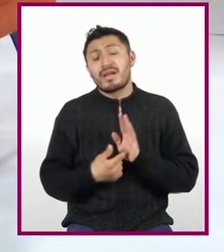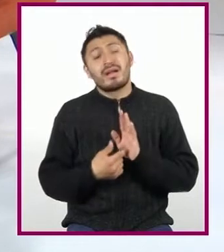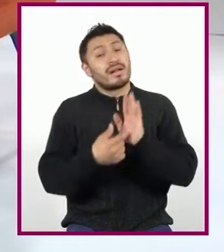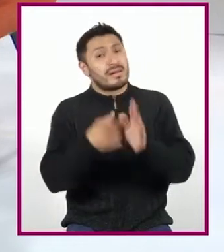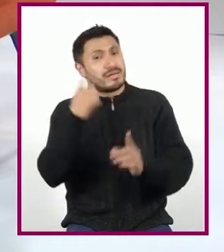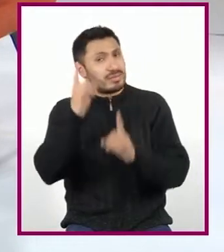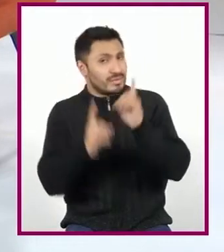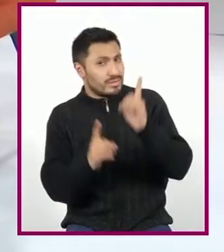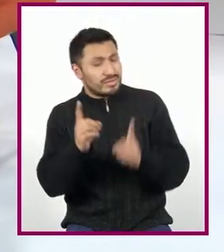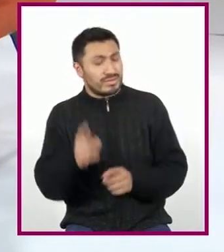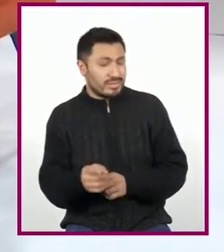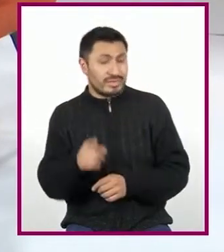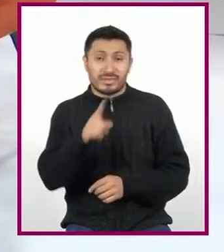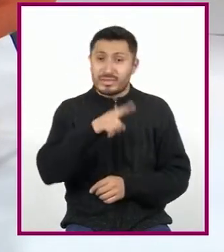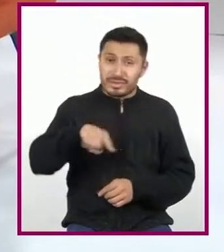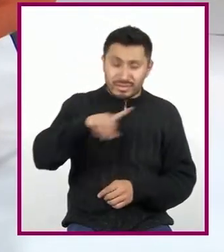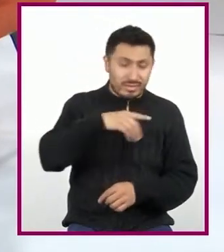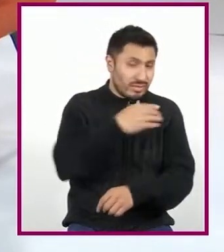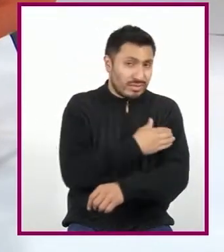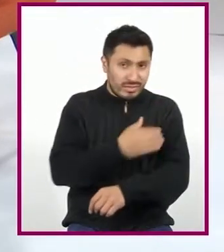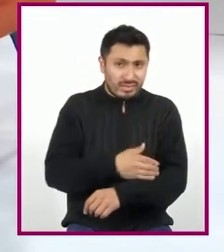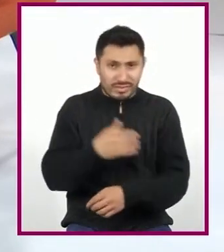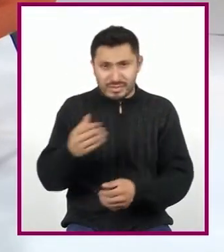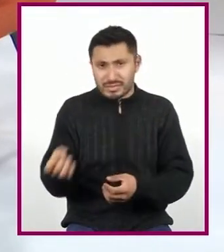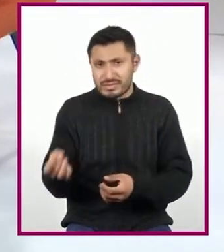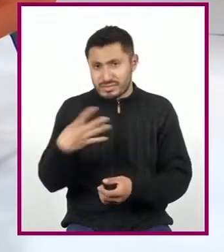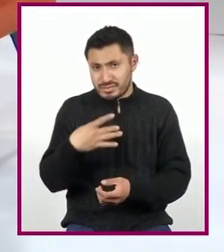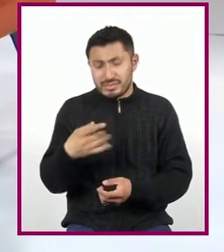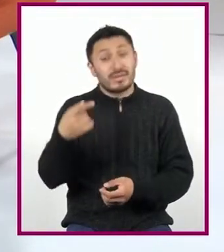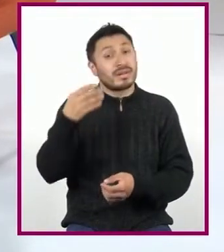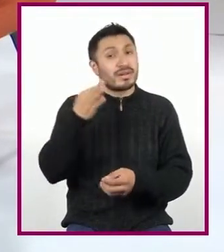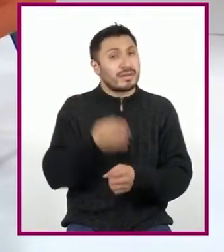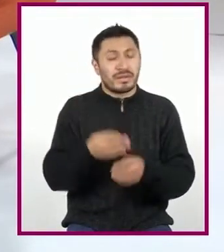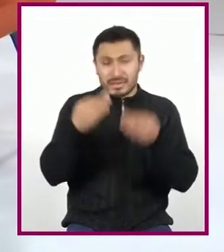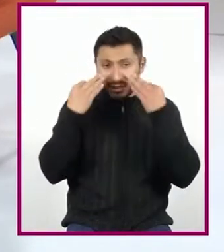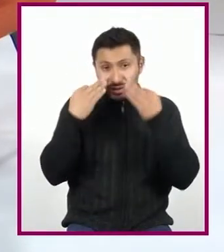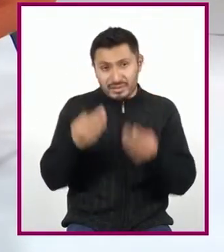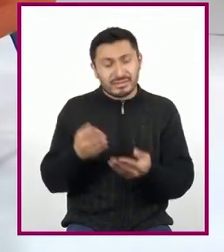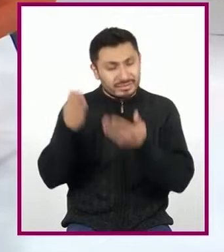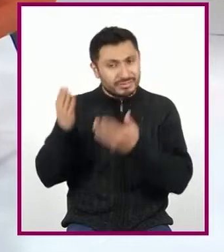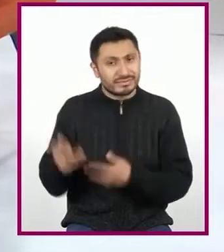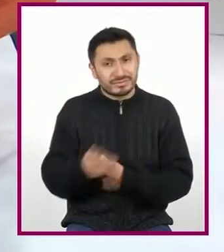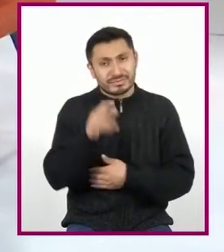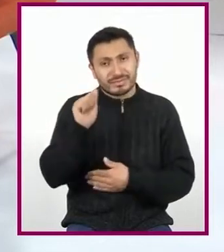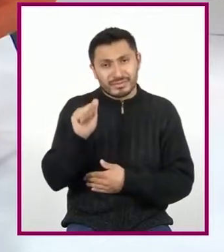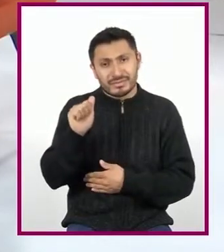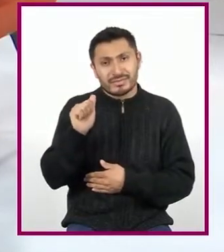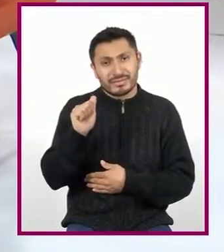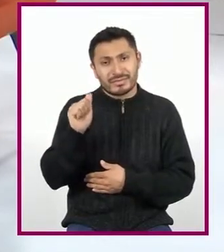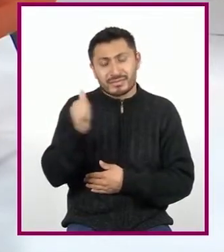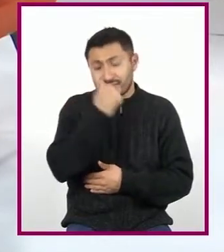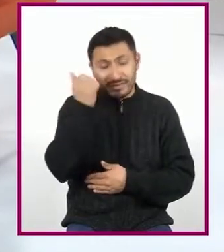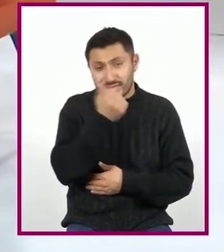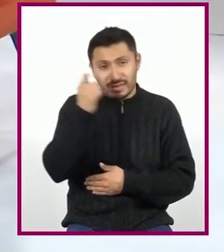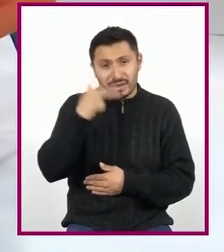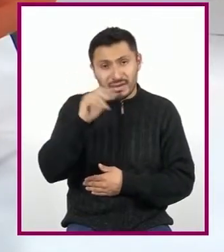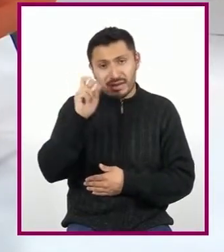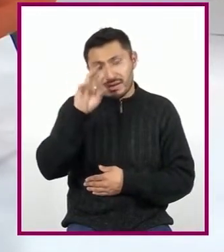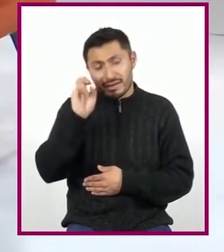un grupo de alumnos de 3er grado de secundaria y quiero aprovechar que tenemos como invitada especial a la